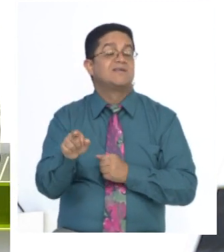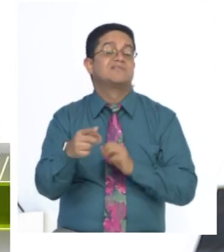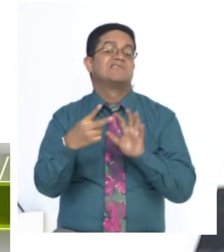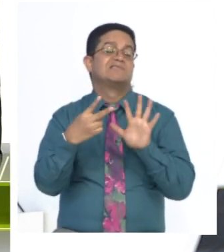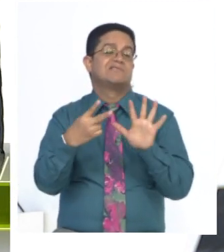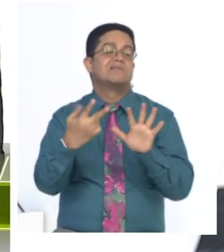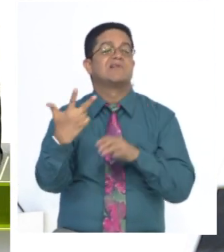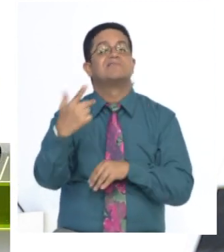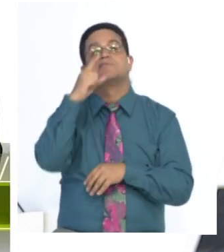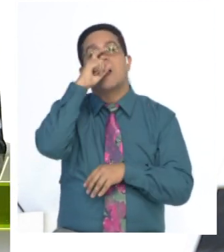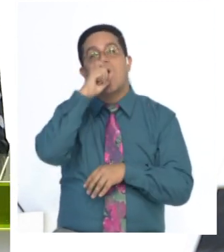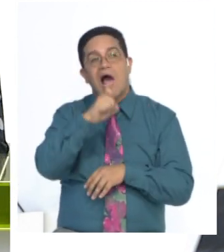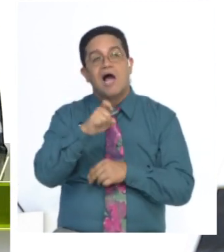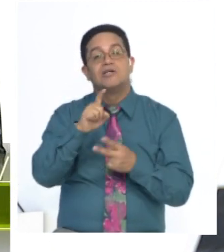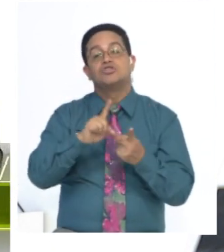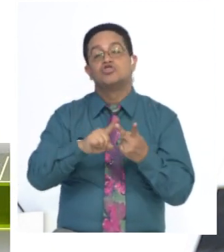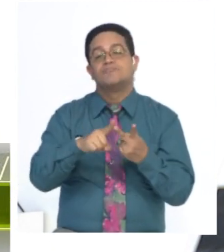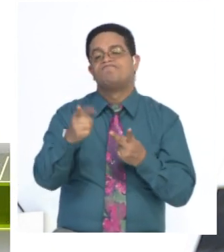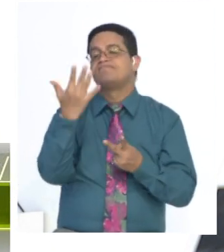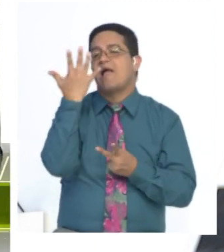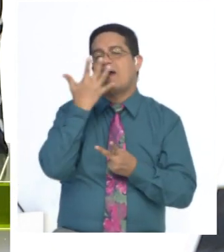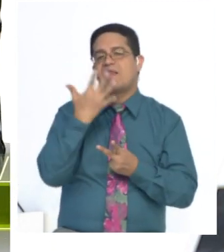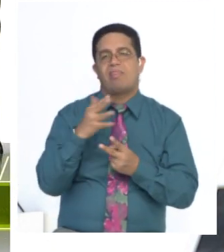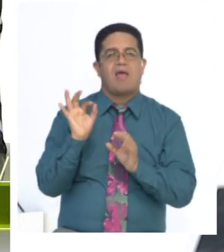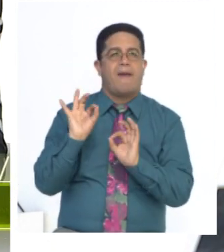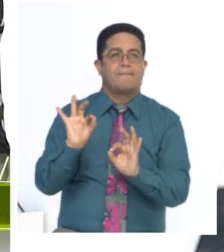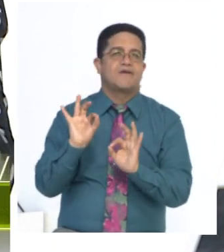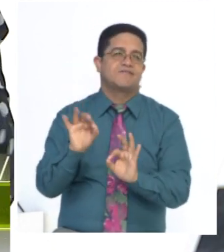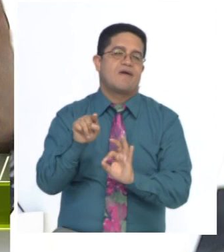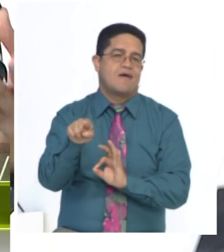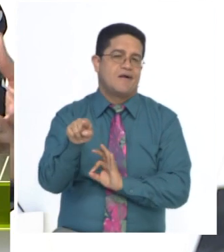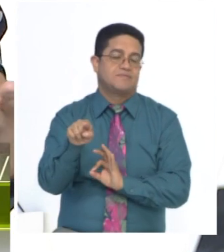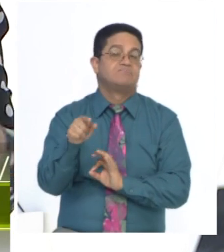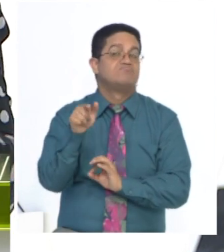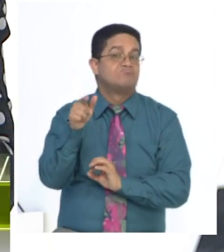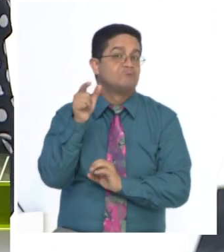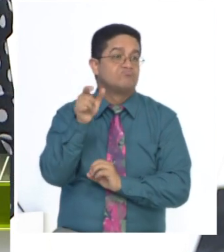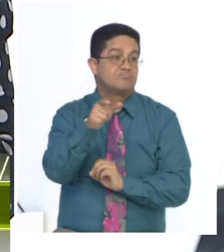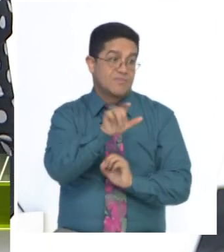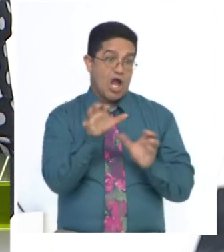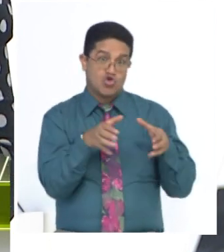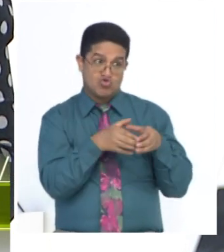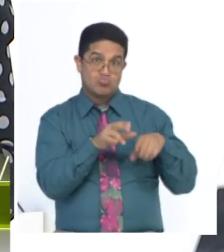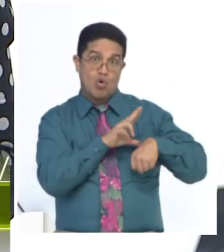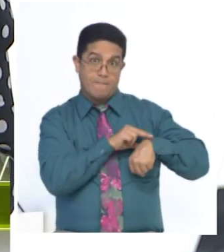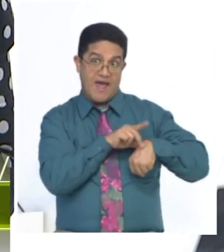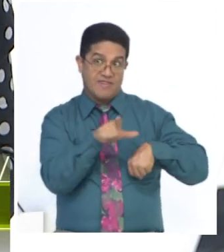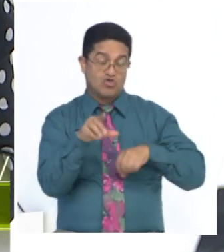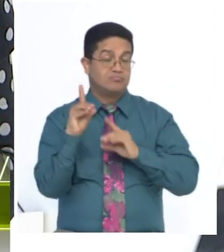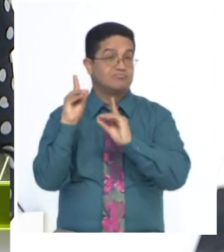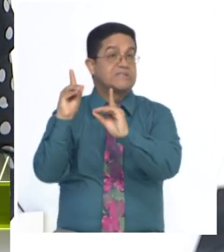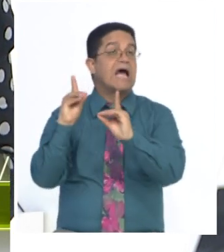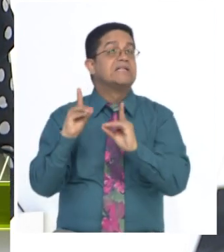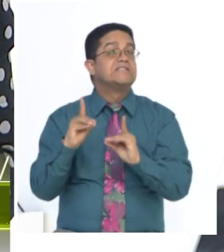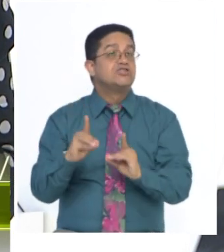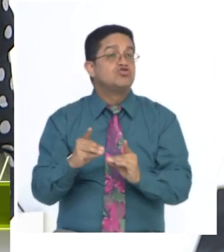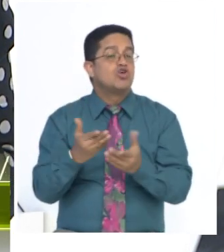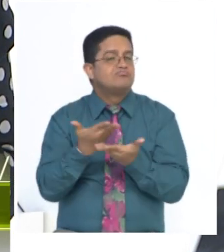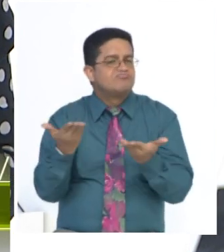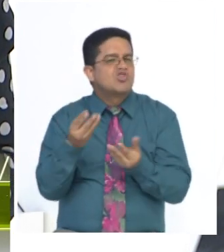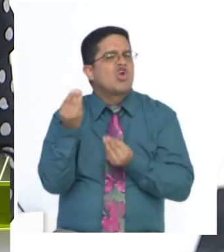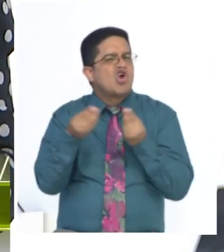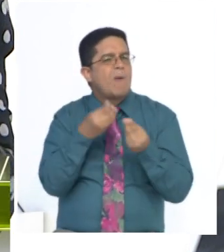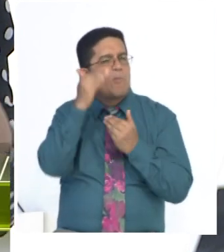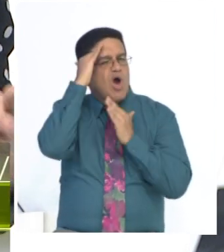además con algún tipo de característica específica que tomó la decisión este equipo multidisciplinario para la atención